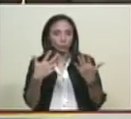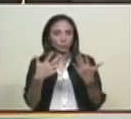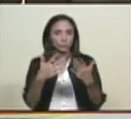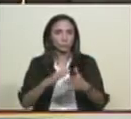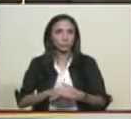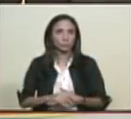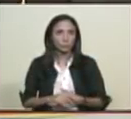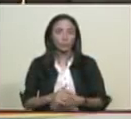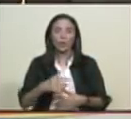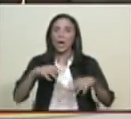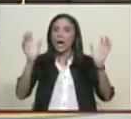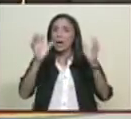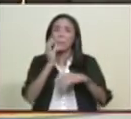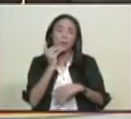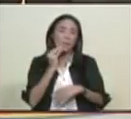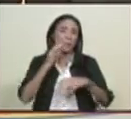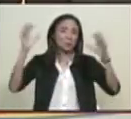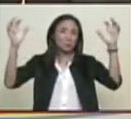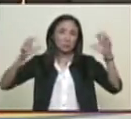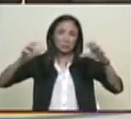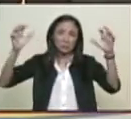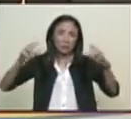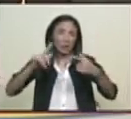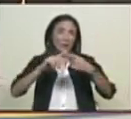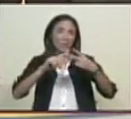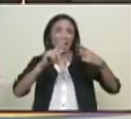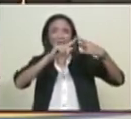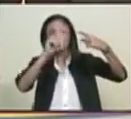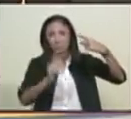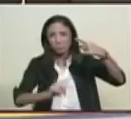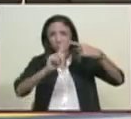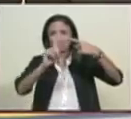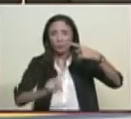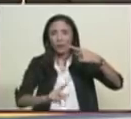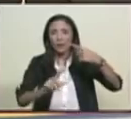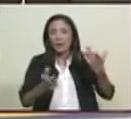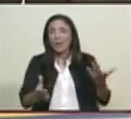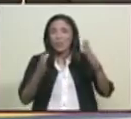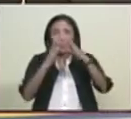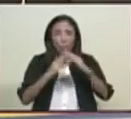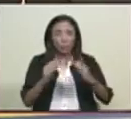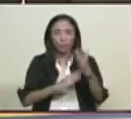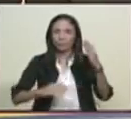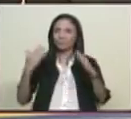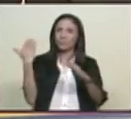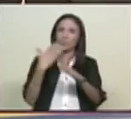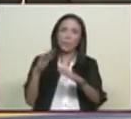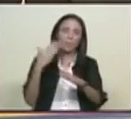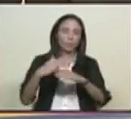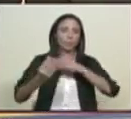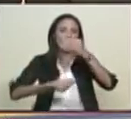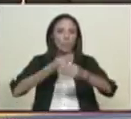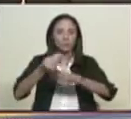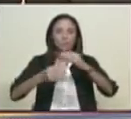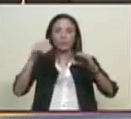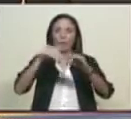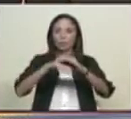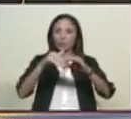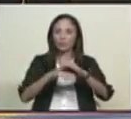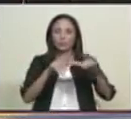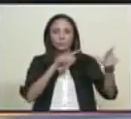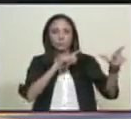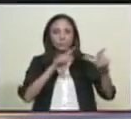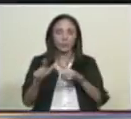llueve, truene o relampaguee, habrá elecciones presidenciales y